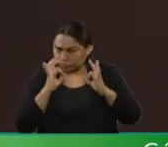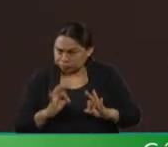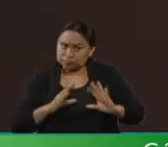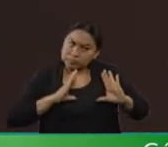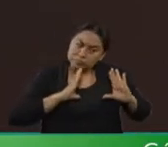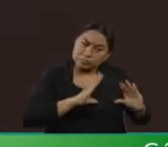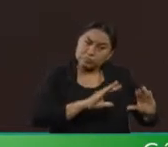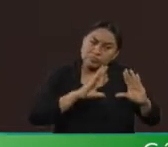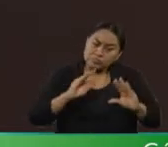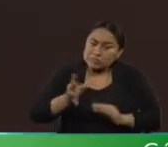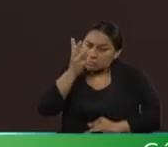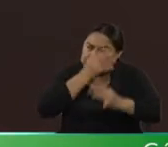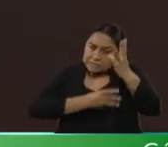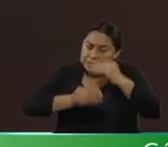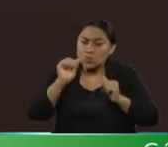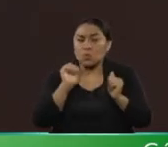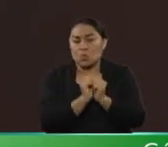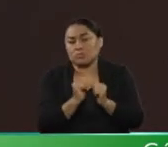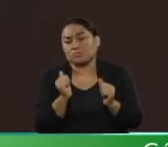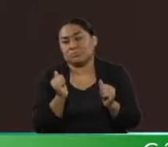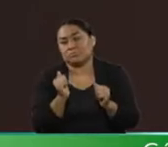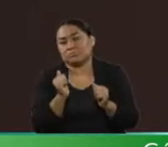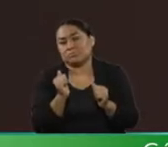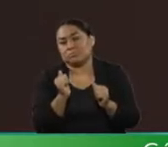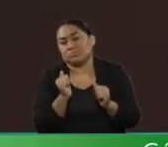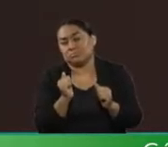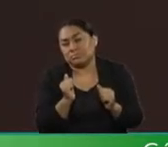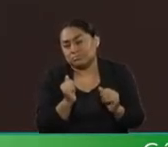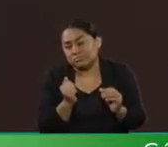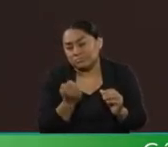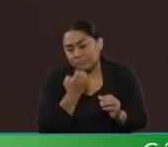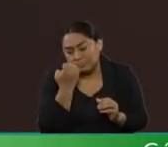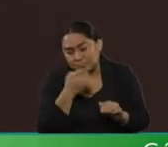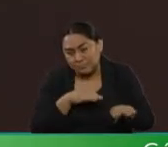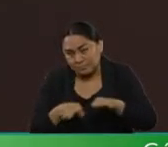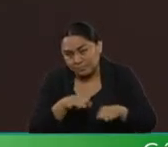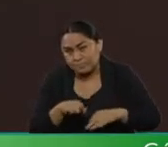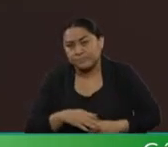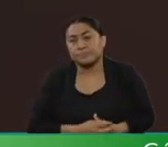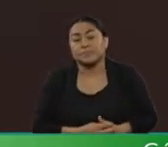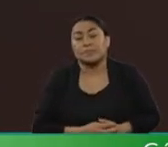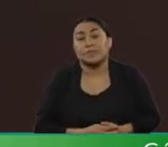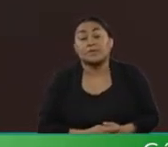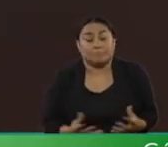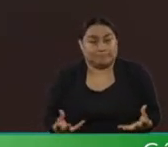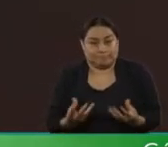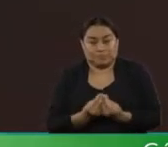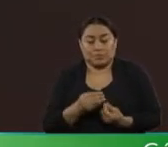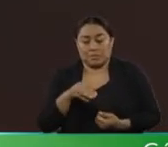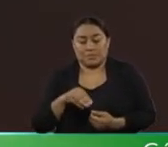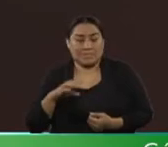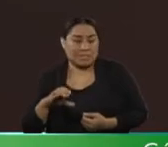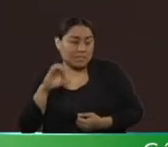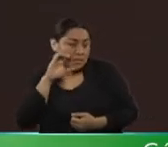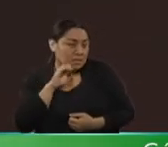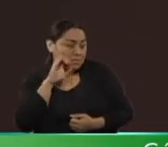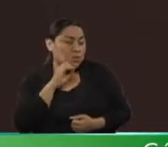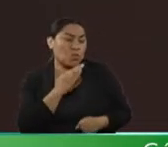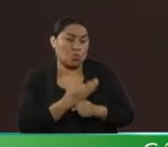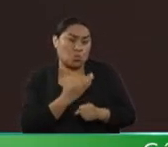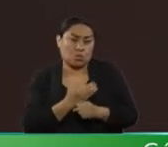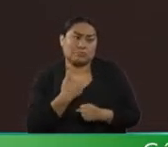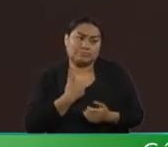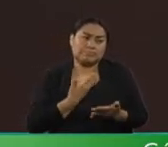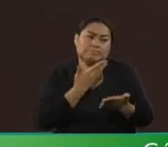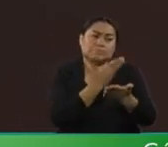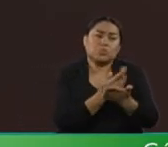educación y capacitación para el empleo por ello desde movimiento ciudadano presentamos